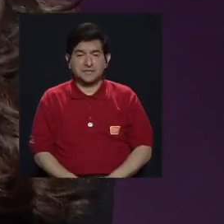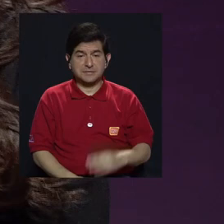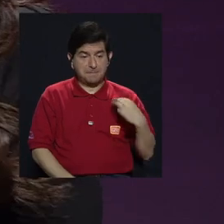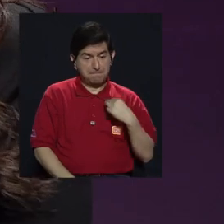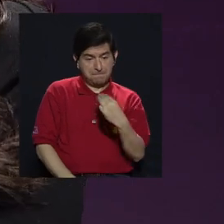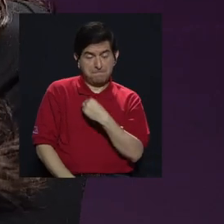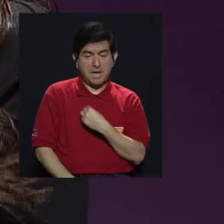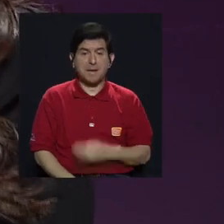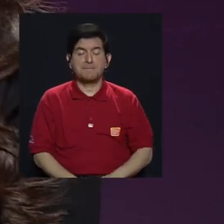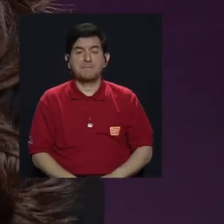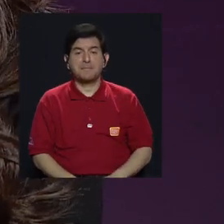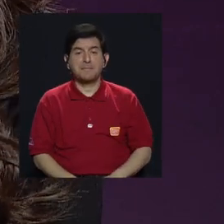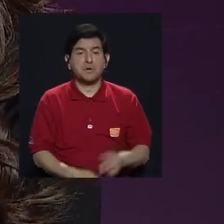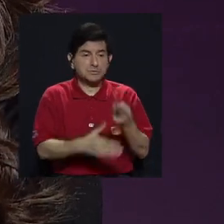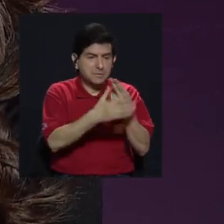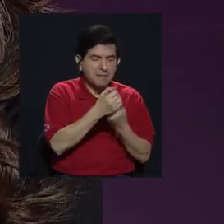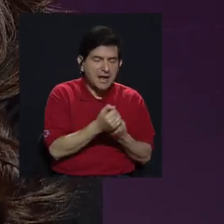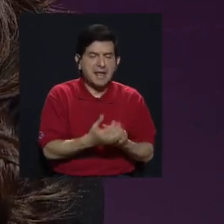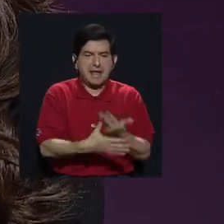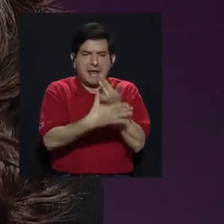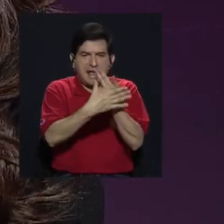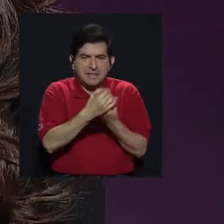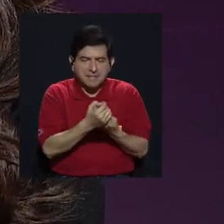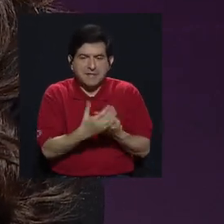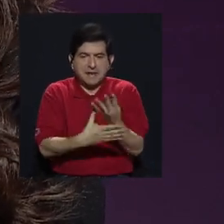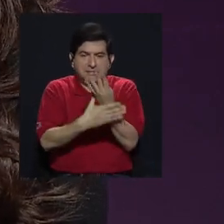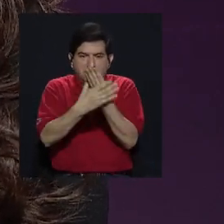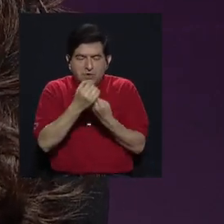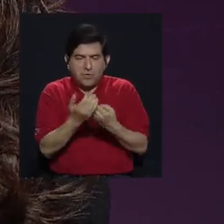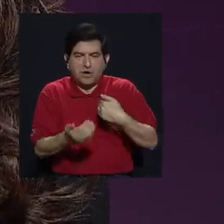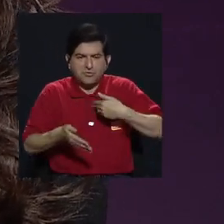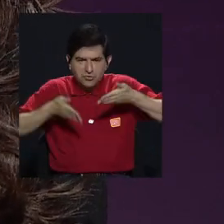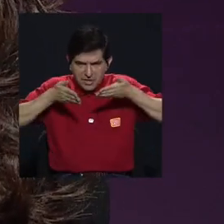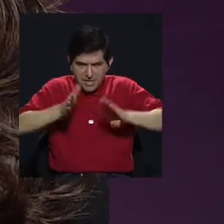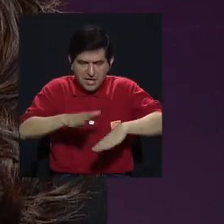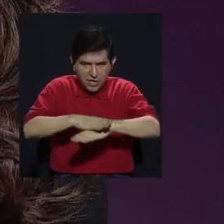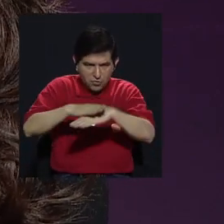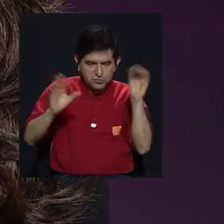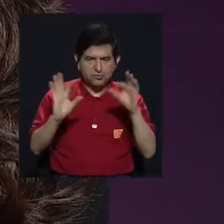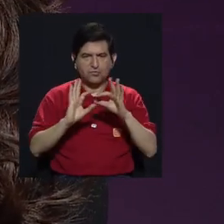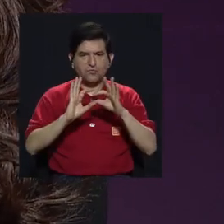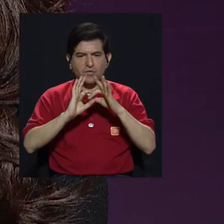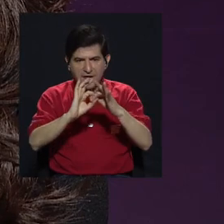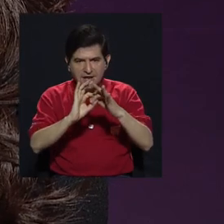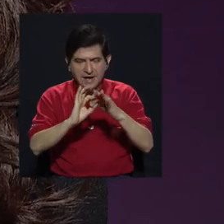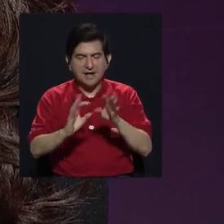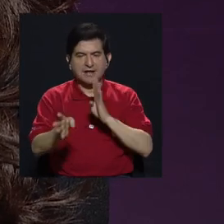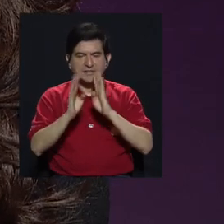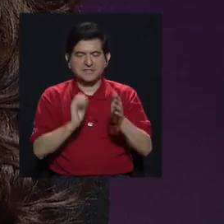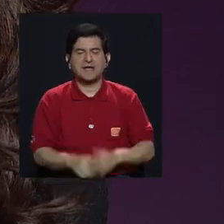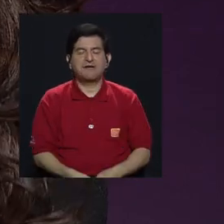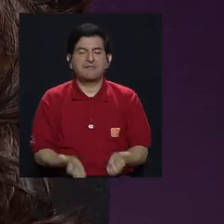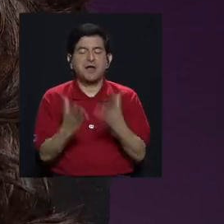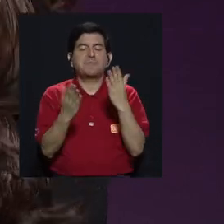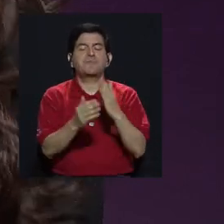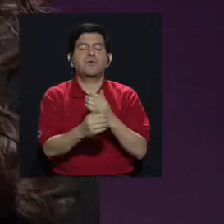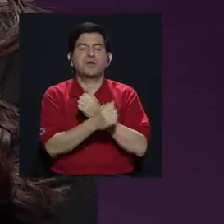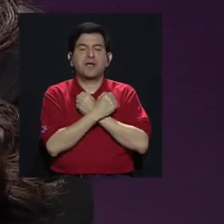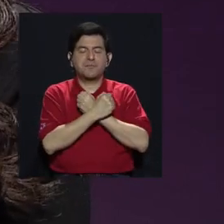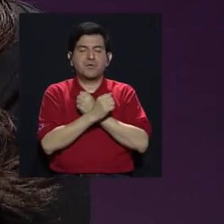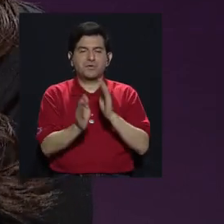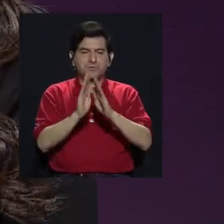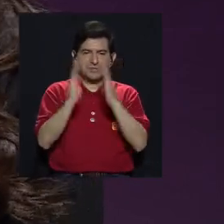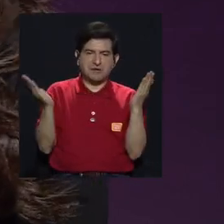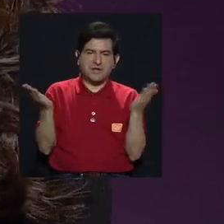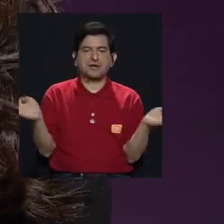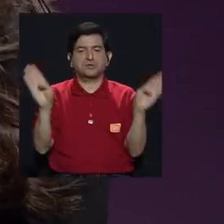pareja o del trío o el cuarteto o lo que sea, si pueden tener hijos fuera de esas relaciones, por eso, uh-huh, se hablan de poliamorosos abiertos,